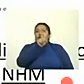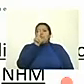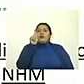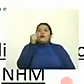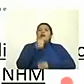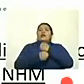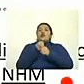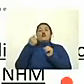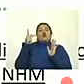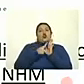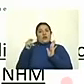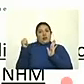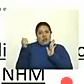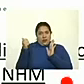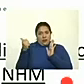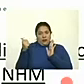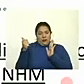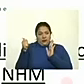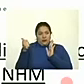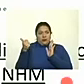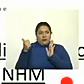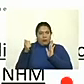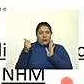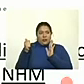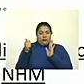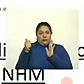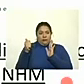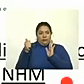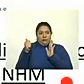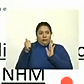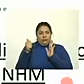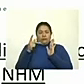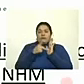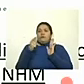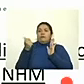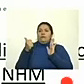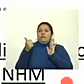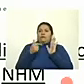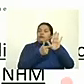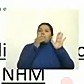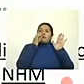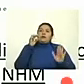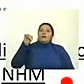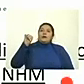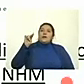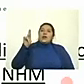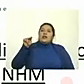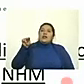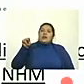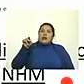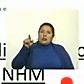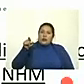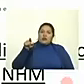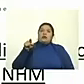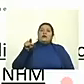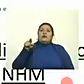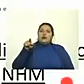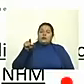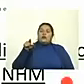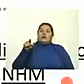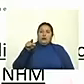febrero del 2010. Y lo que pide el señor Martínez Neira al